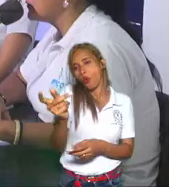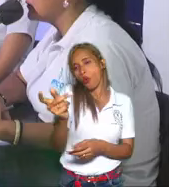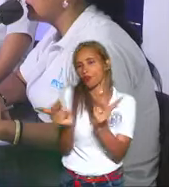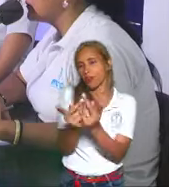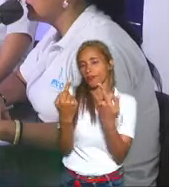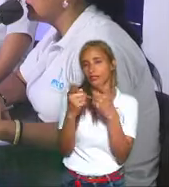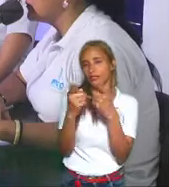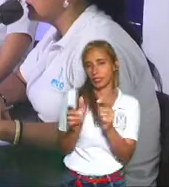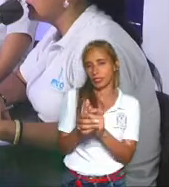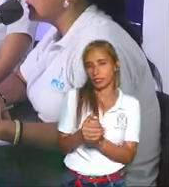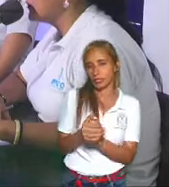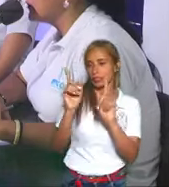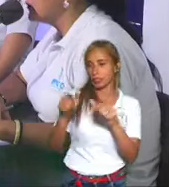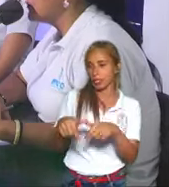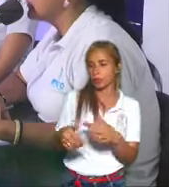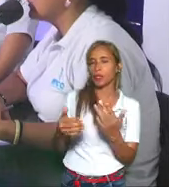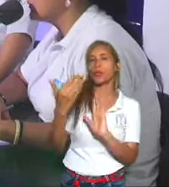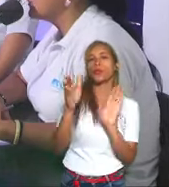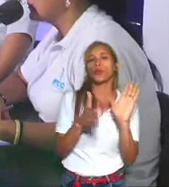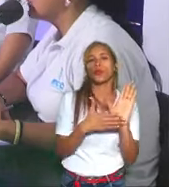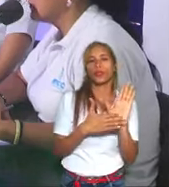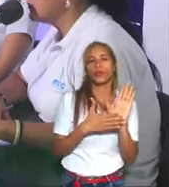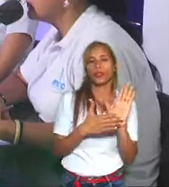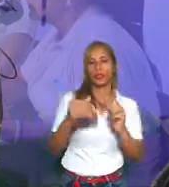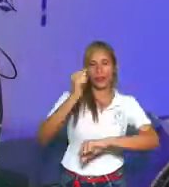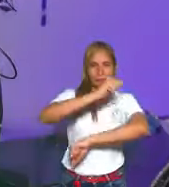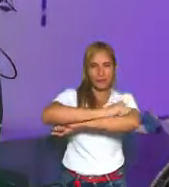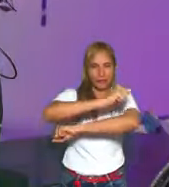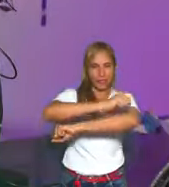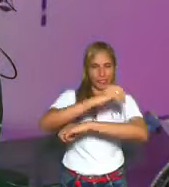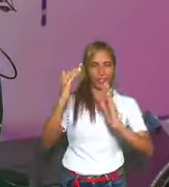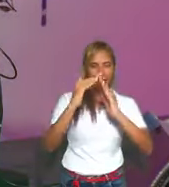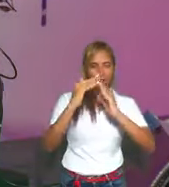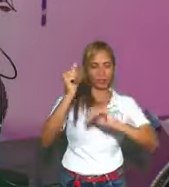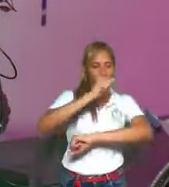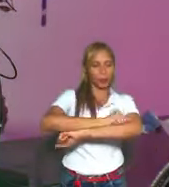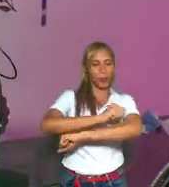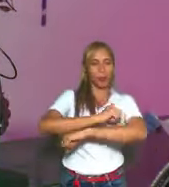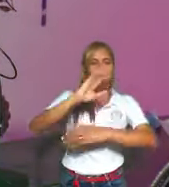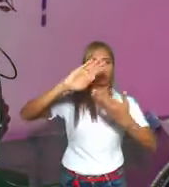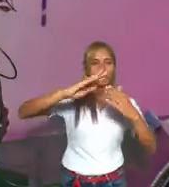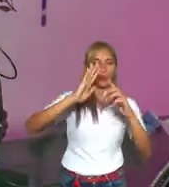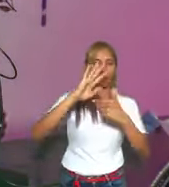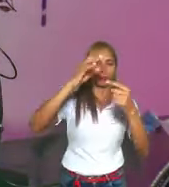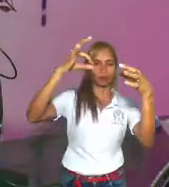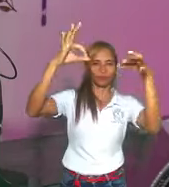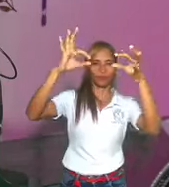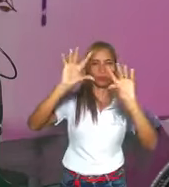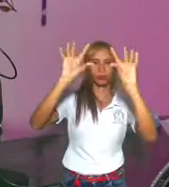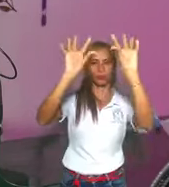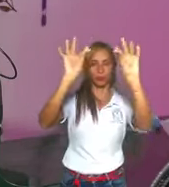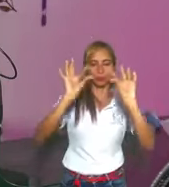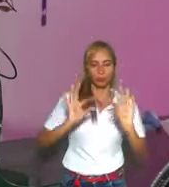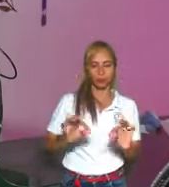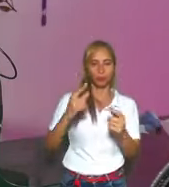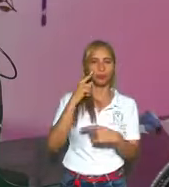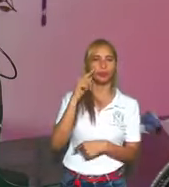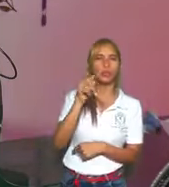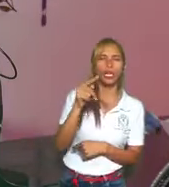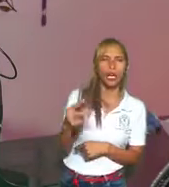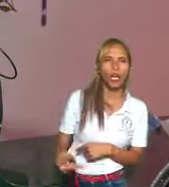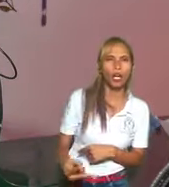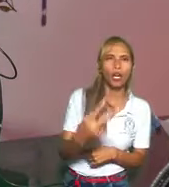el comprobante de pago en la ventanita, en un espacio visible, para que cuando el operativo llega al predio